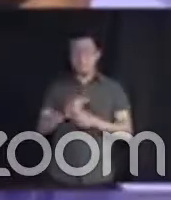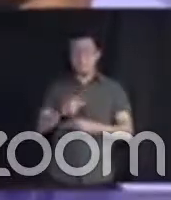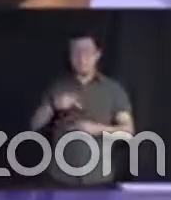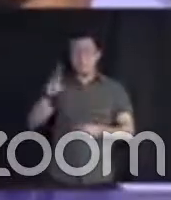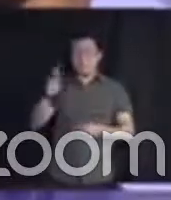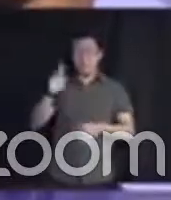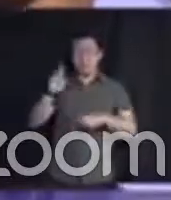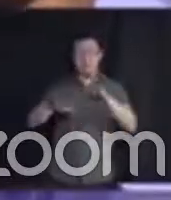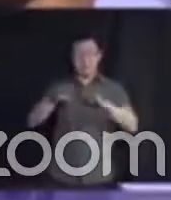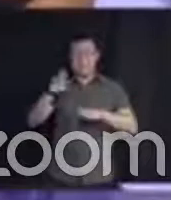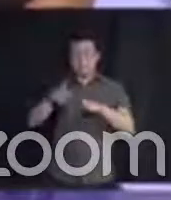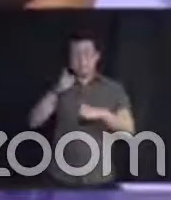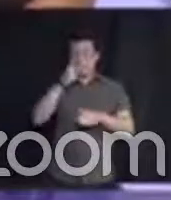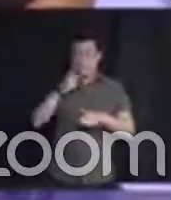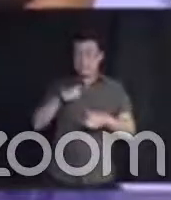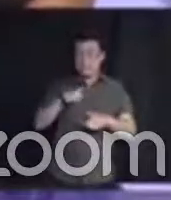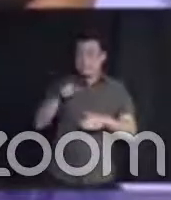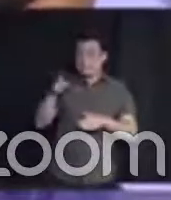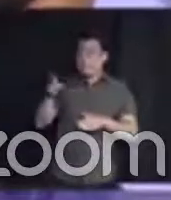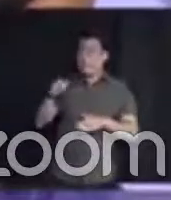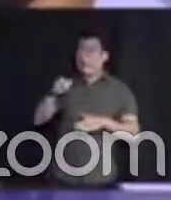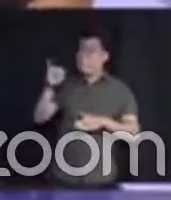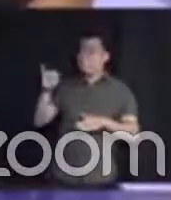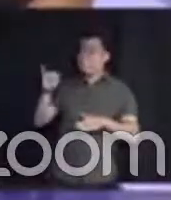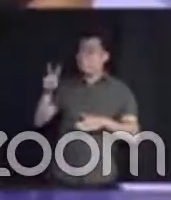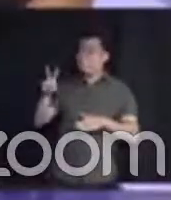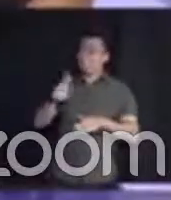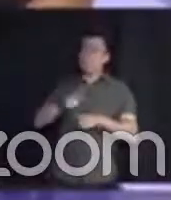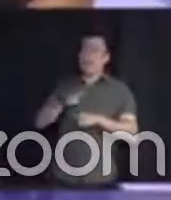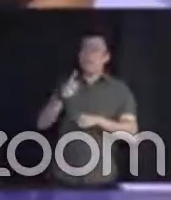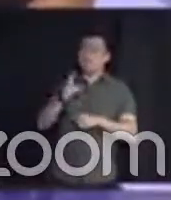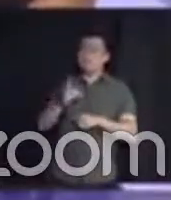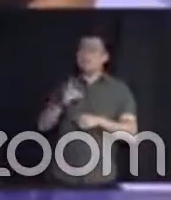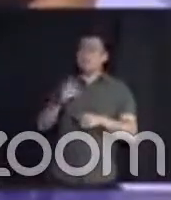paciencia, pero que me digan que yo no soy como mi papá,